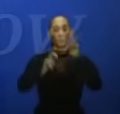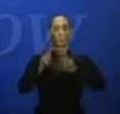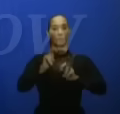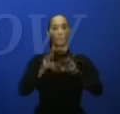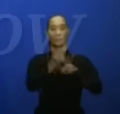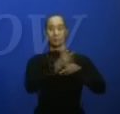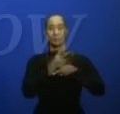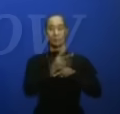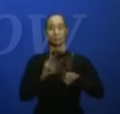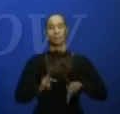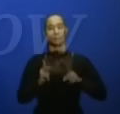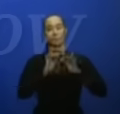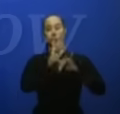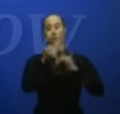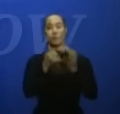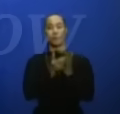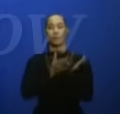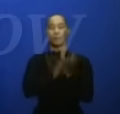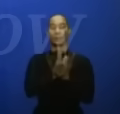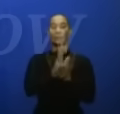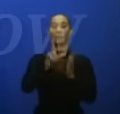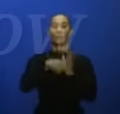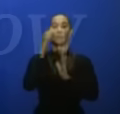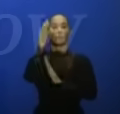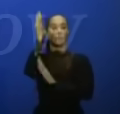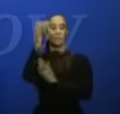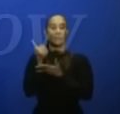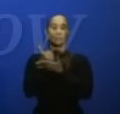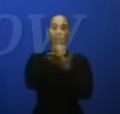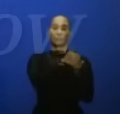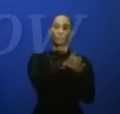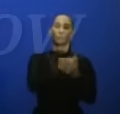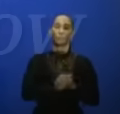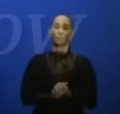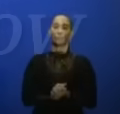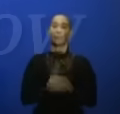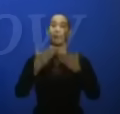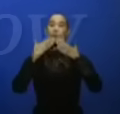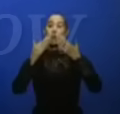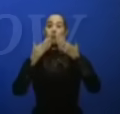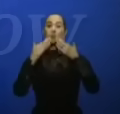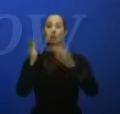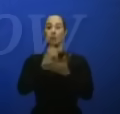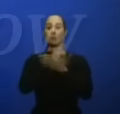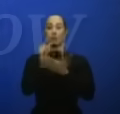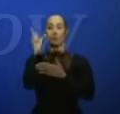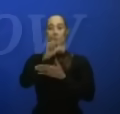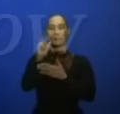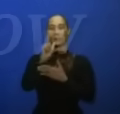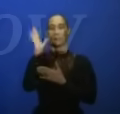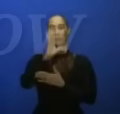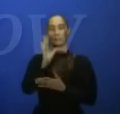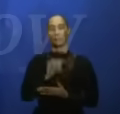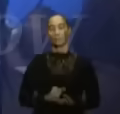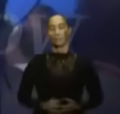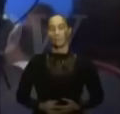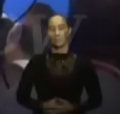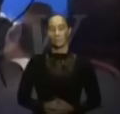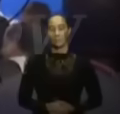la seguridad de vida, e incluso después hasta en el futuro ayudarlo. Muchas gracias, nos vemos el próximo lunes.